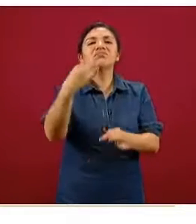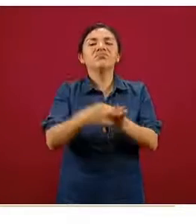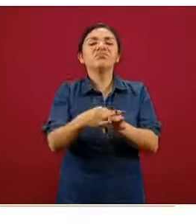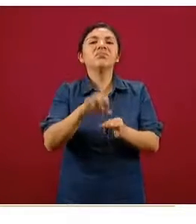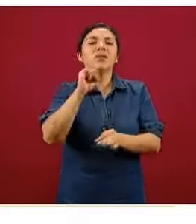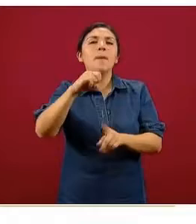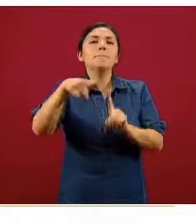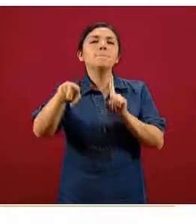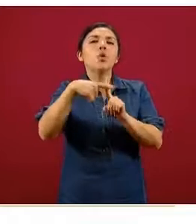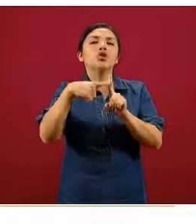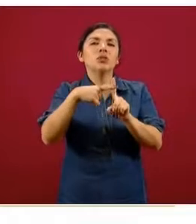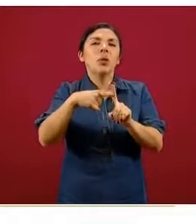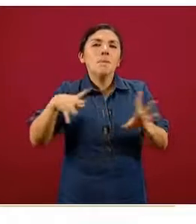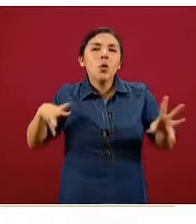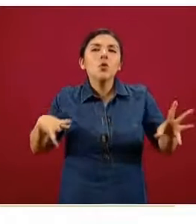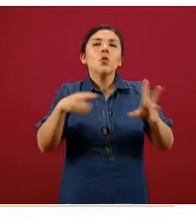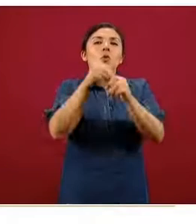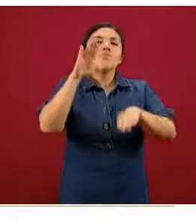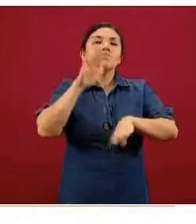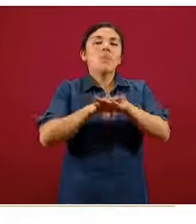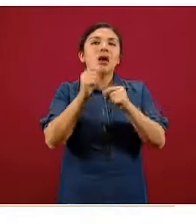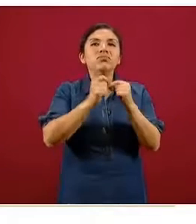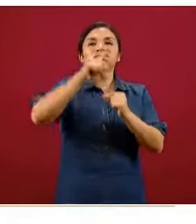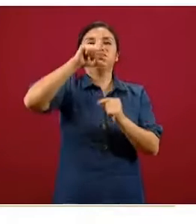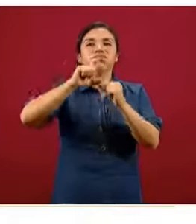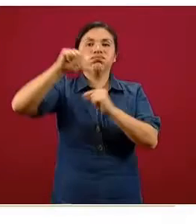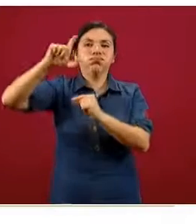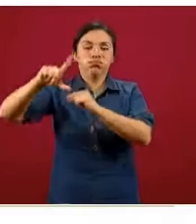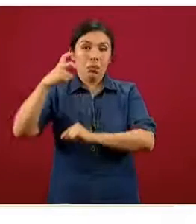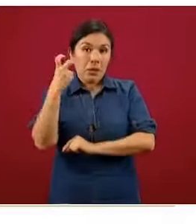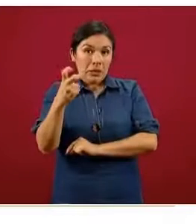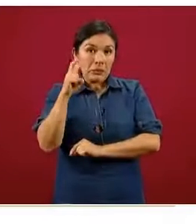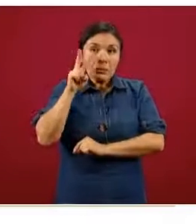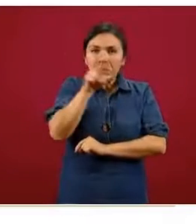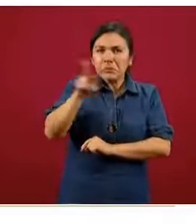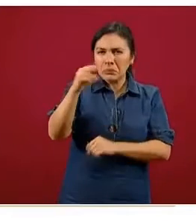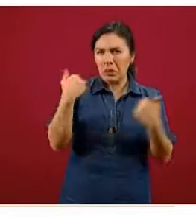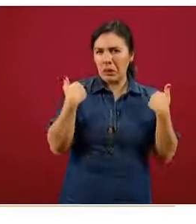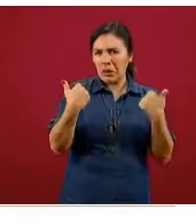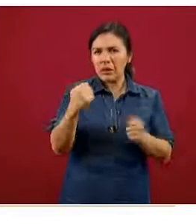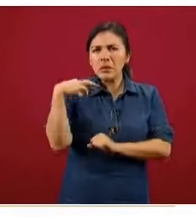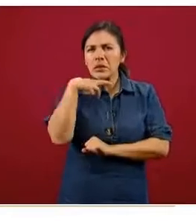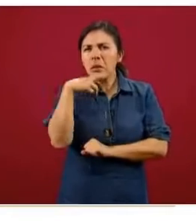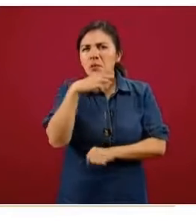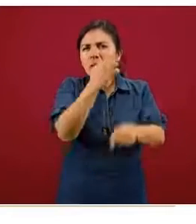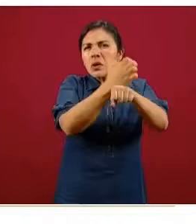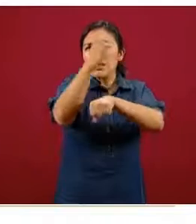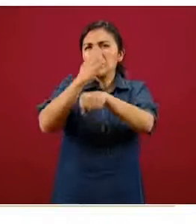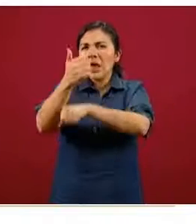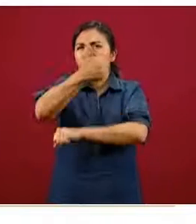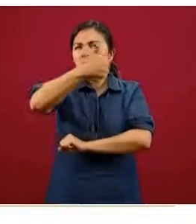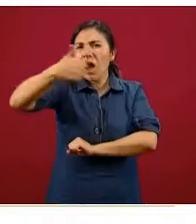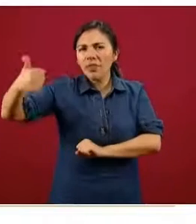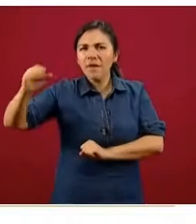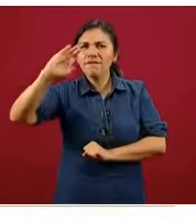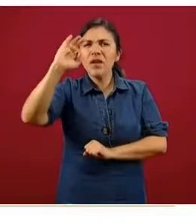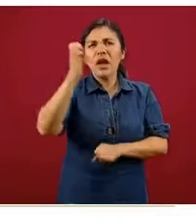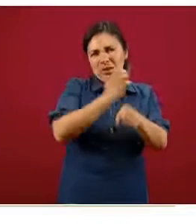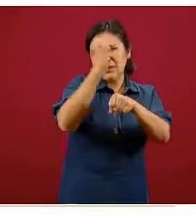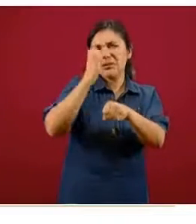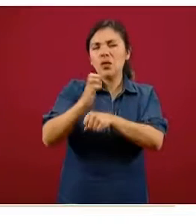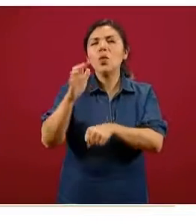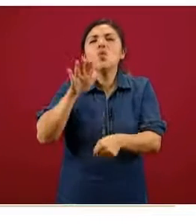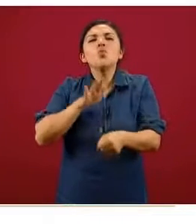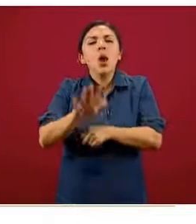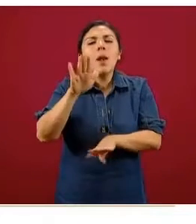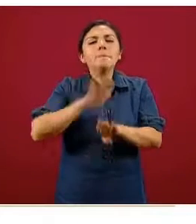siguientes días y sumarse entonces a este gráfico. Entonces aquí podemos ver rápidamente por entidad federativa